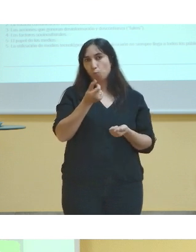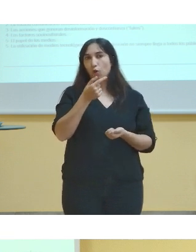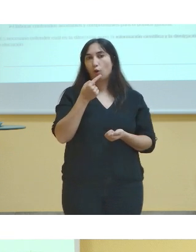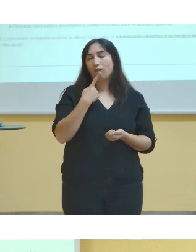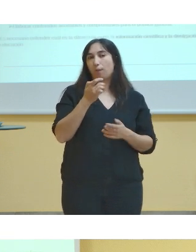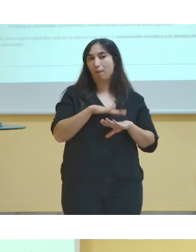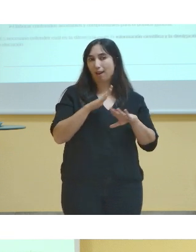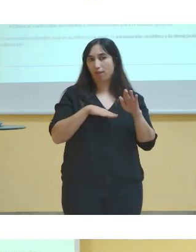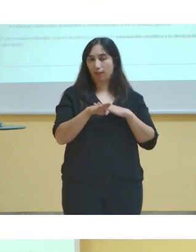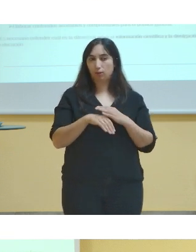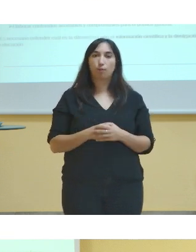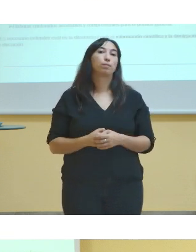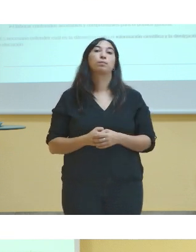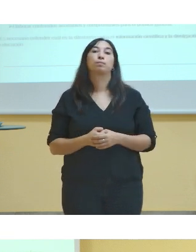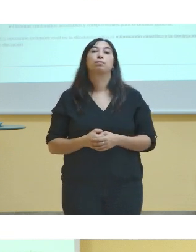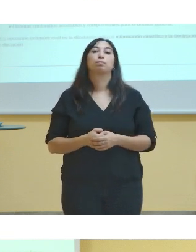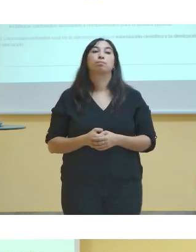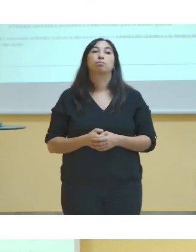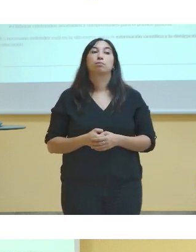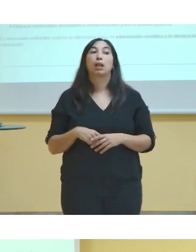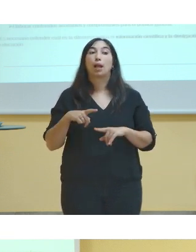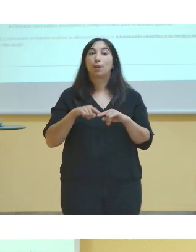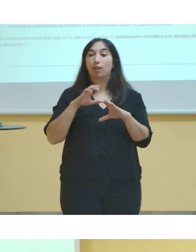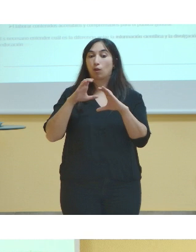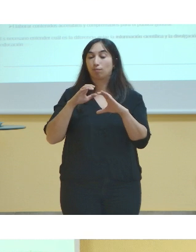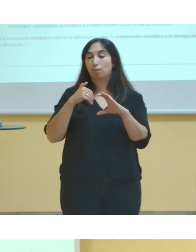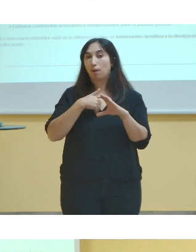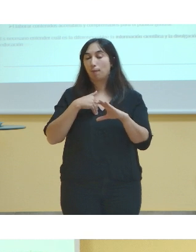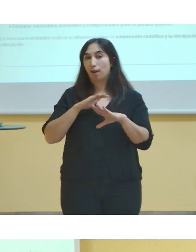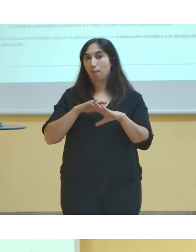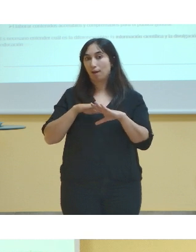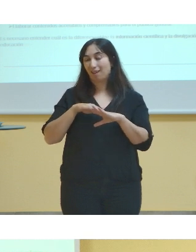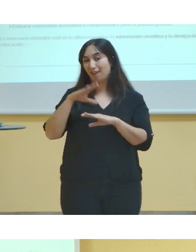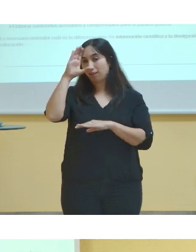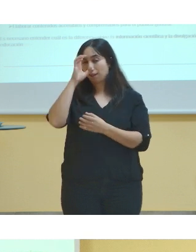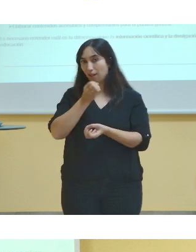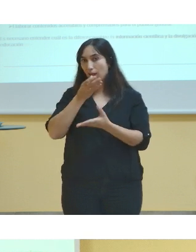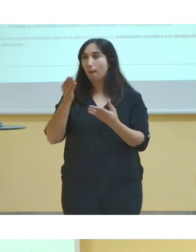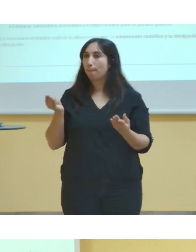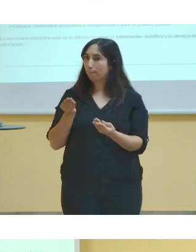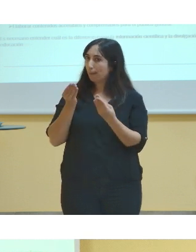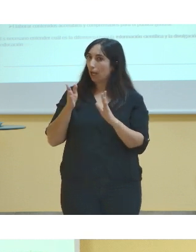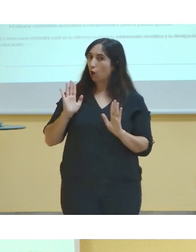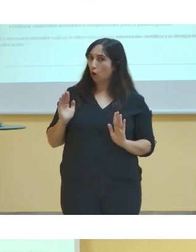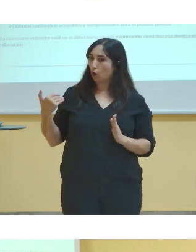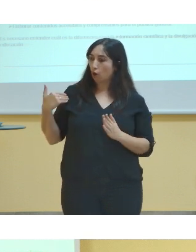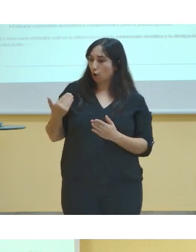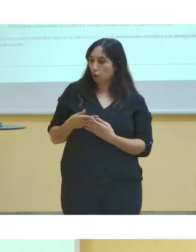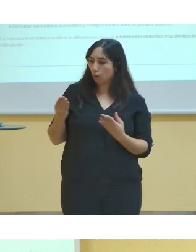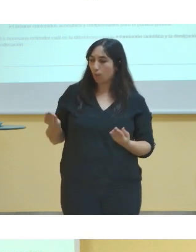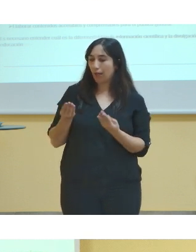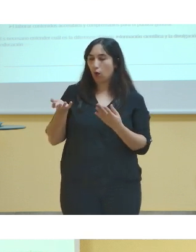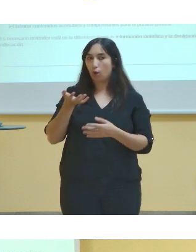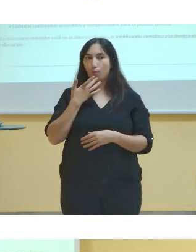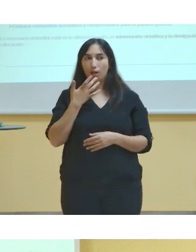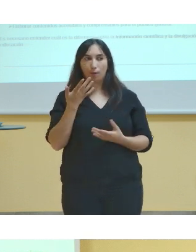dificultad de acceso. El papel de los medios en la comunicación científica pues cada vez es mejor, ¿no? Hemos hablado de algunos, por